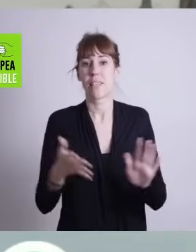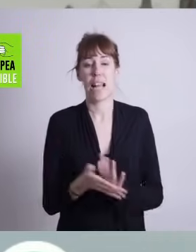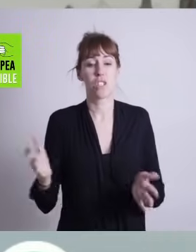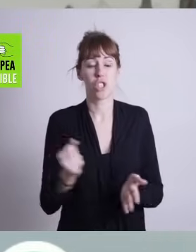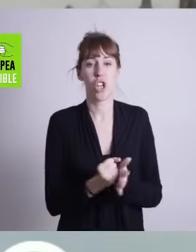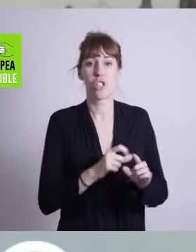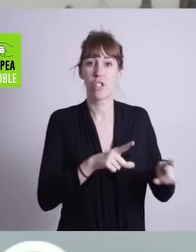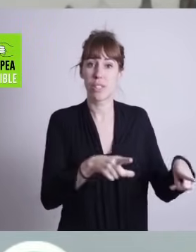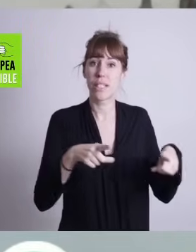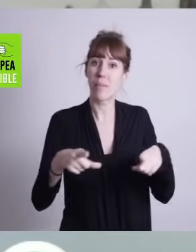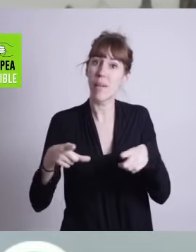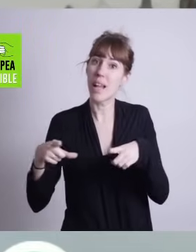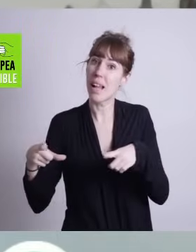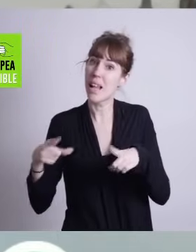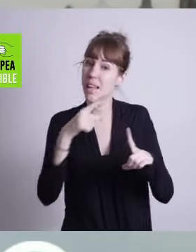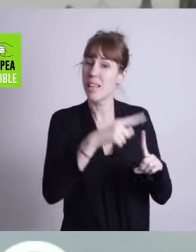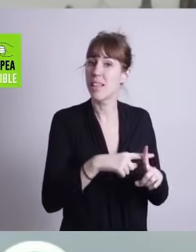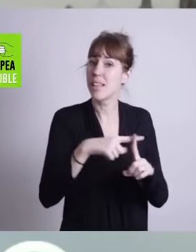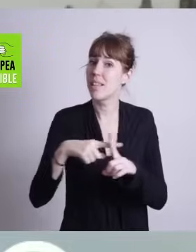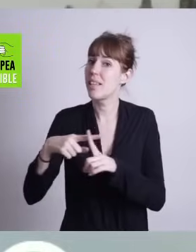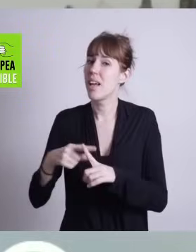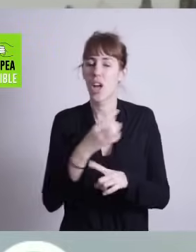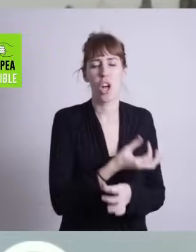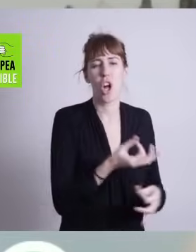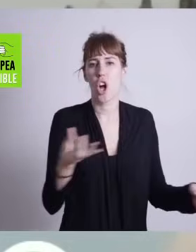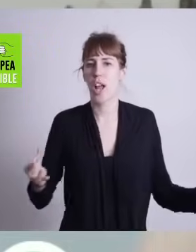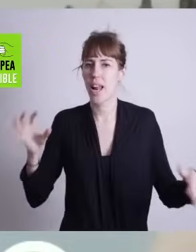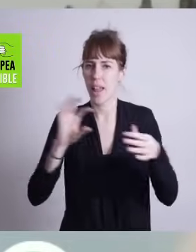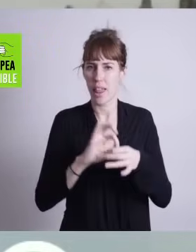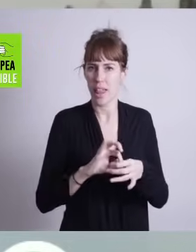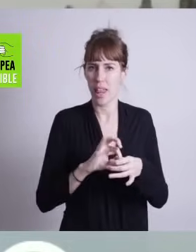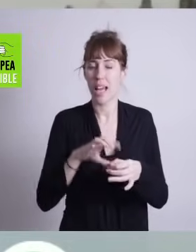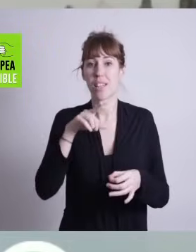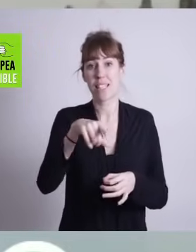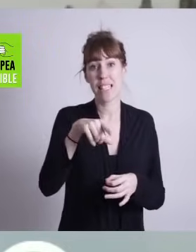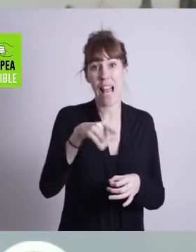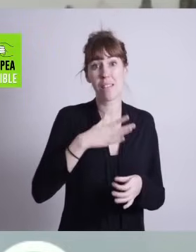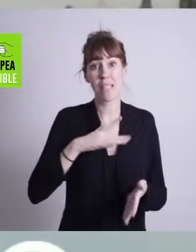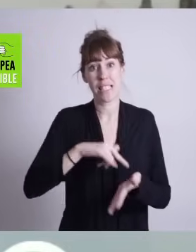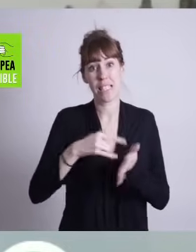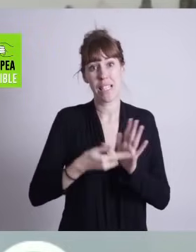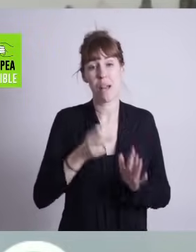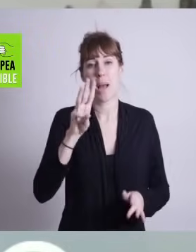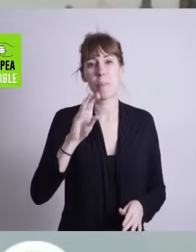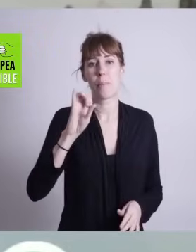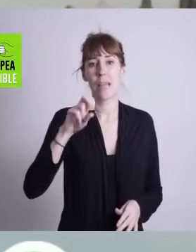estarían en coherencia y ahí es donde yo despierto mi sistema pineal